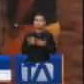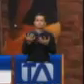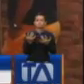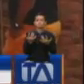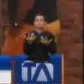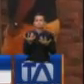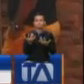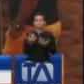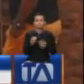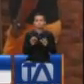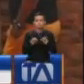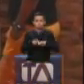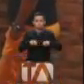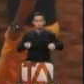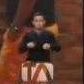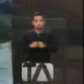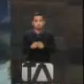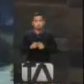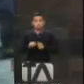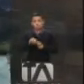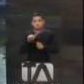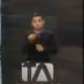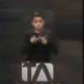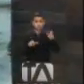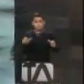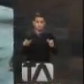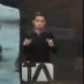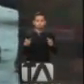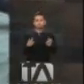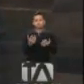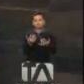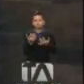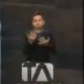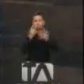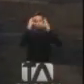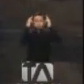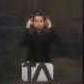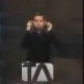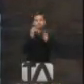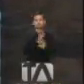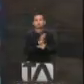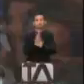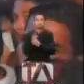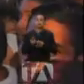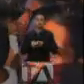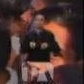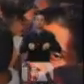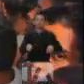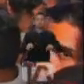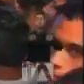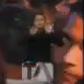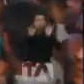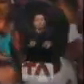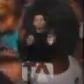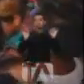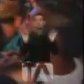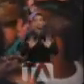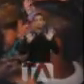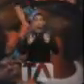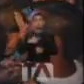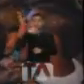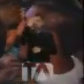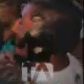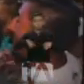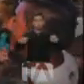hermana ahorita me acabó de decir. Jesús, junto a otros clientes, esperaba pacientemente por su turno, cuando de pronto y de manera abrupta, un